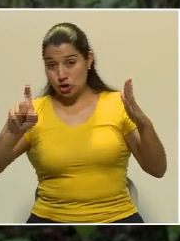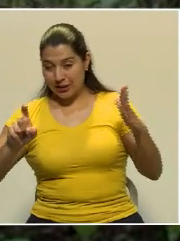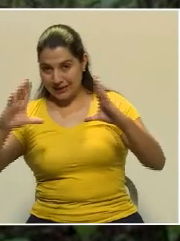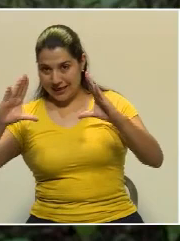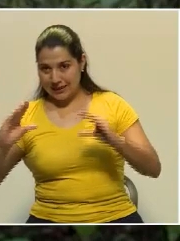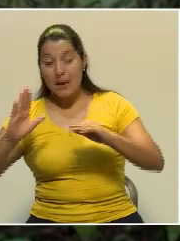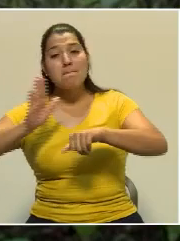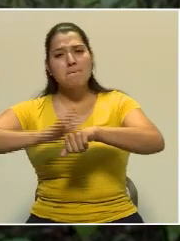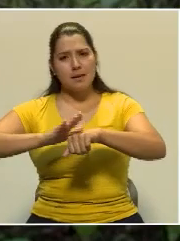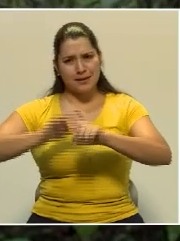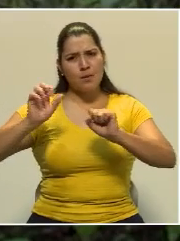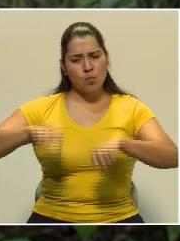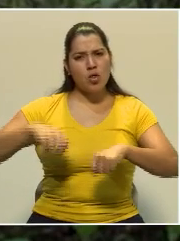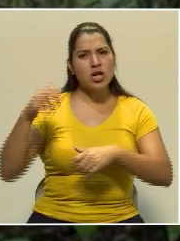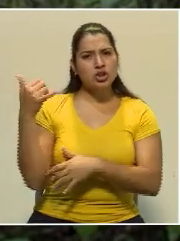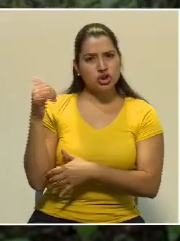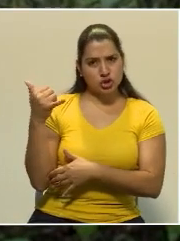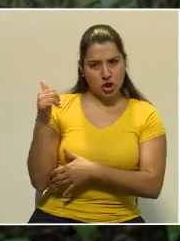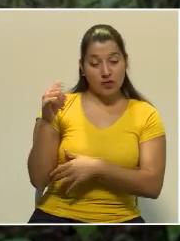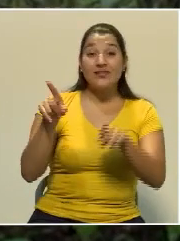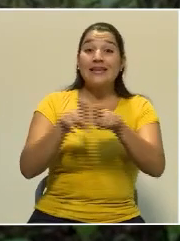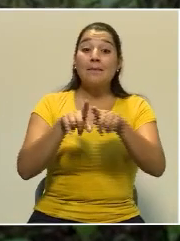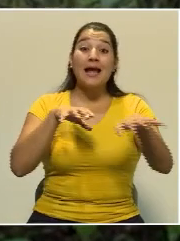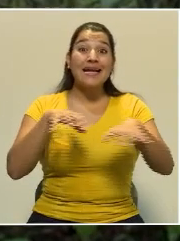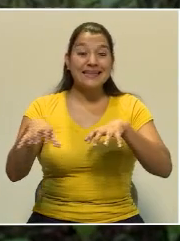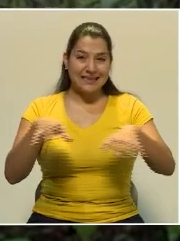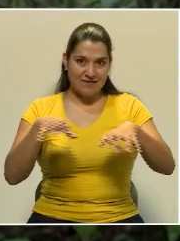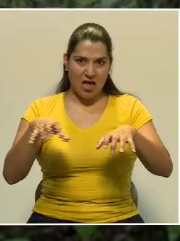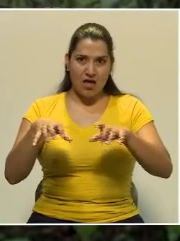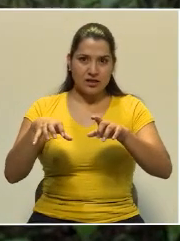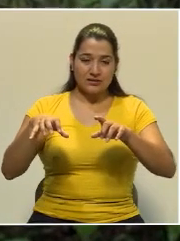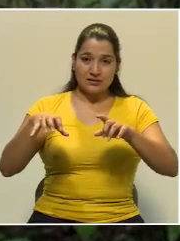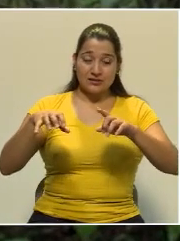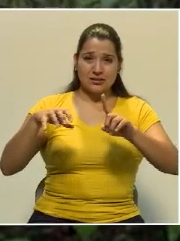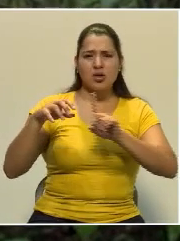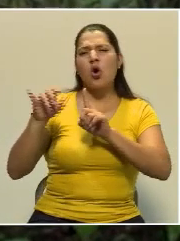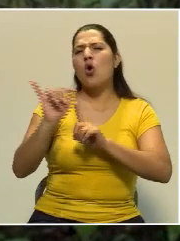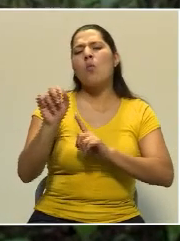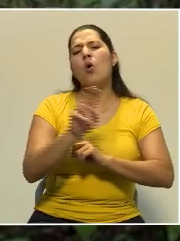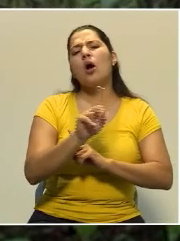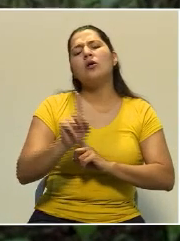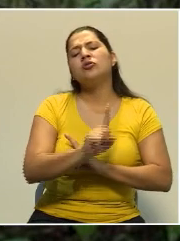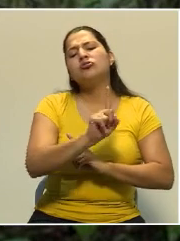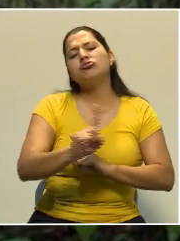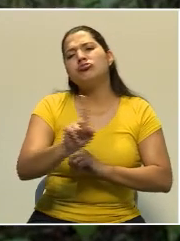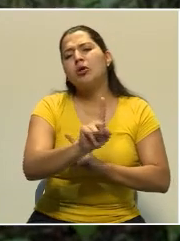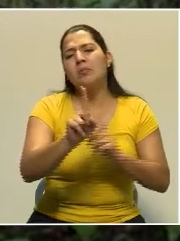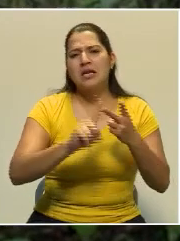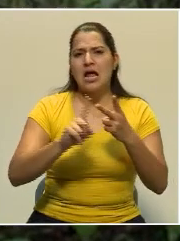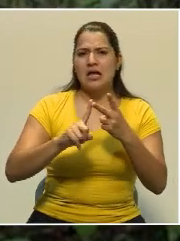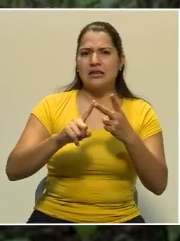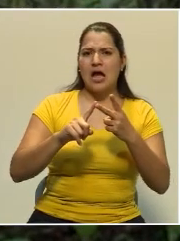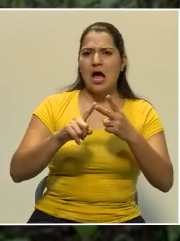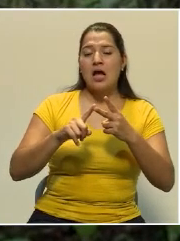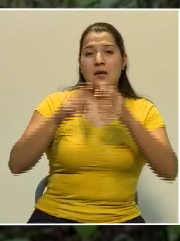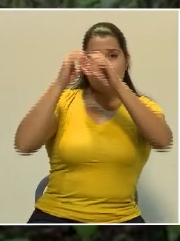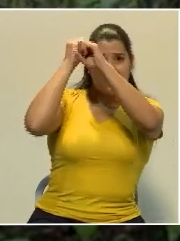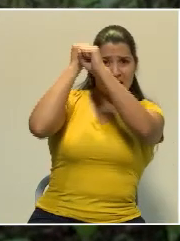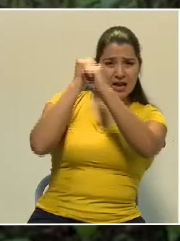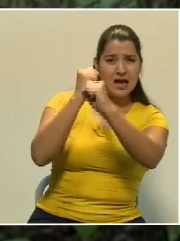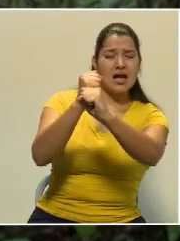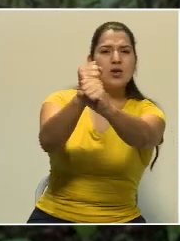práctica del surf. Actividades al aire libre tales como caminatas, senderismo, canopy, teleféricos, paseos en